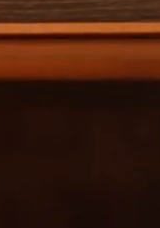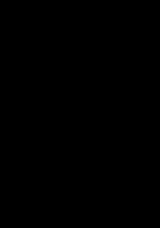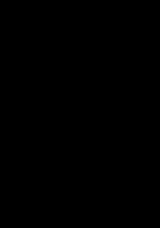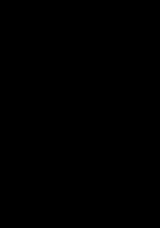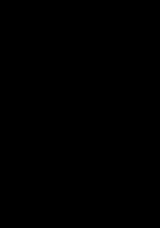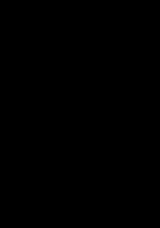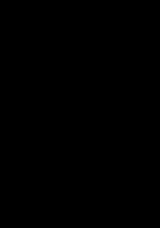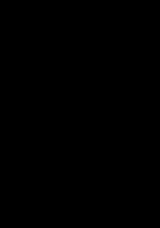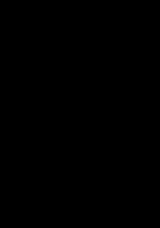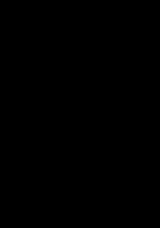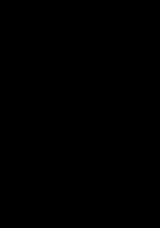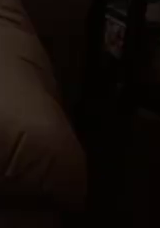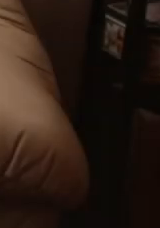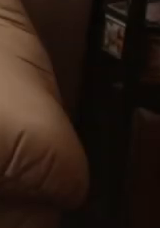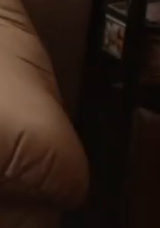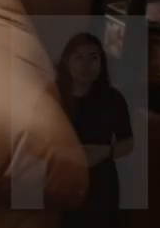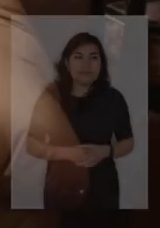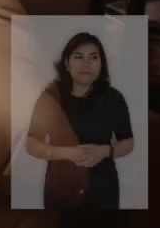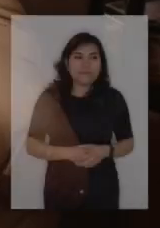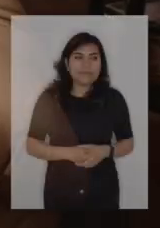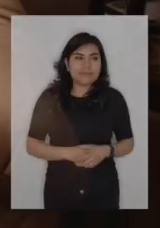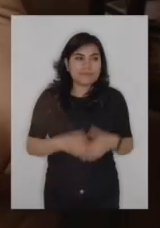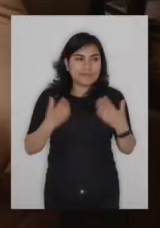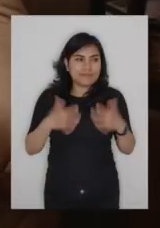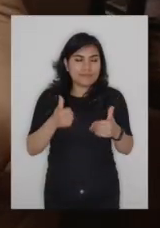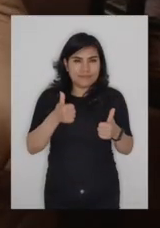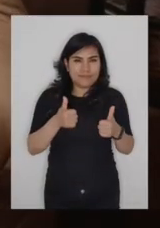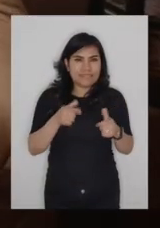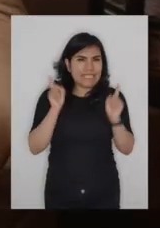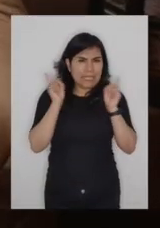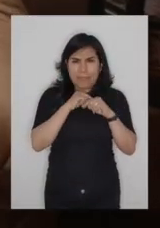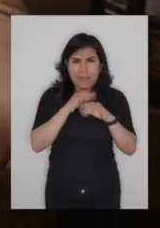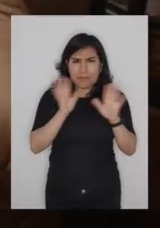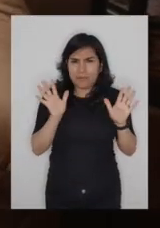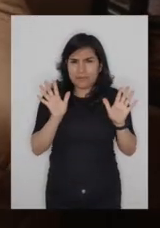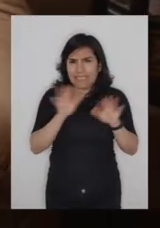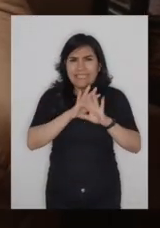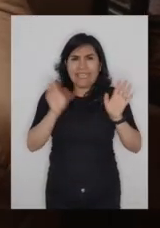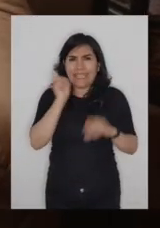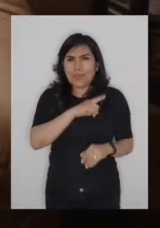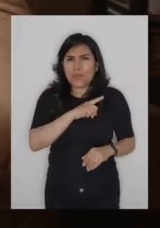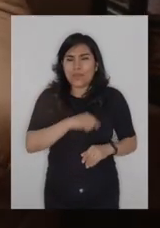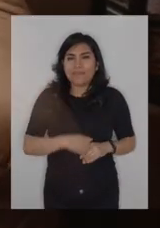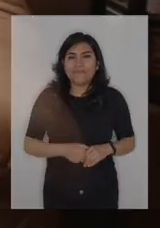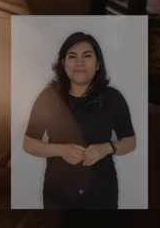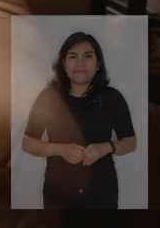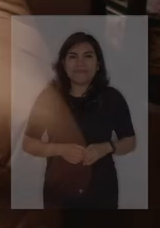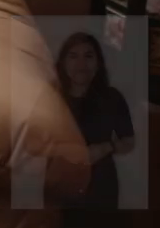Ahí está. Está bueno ya. Está listo.